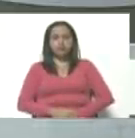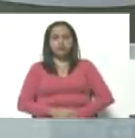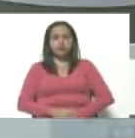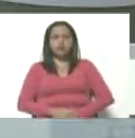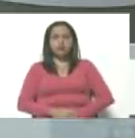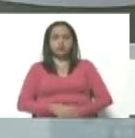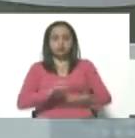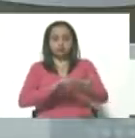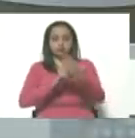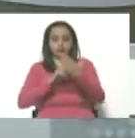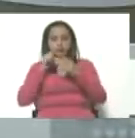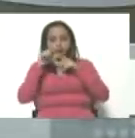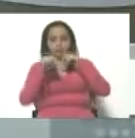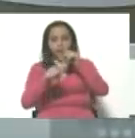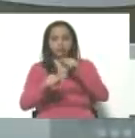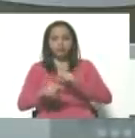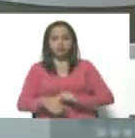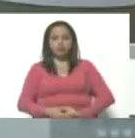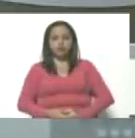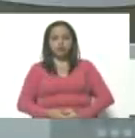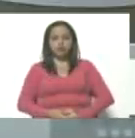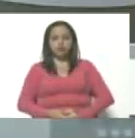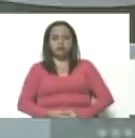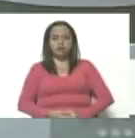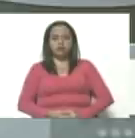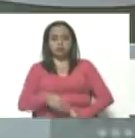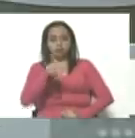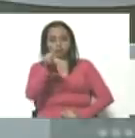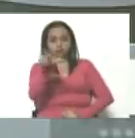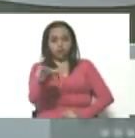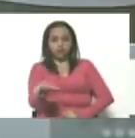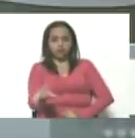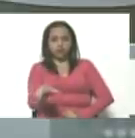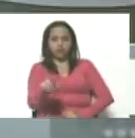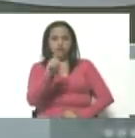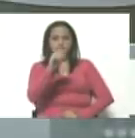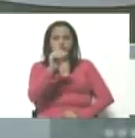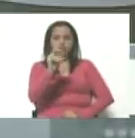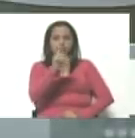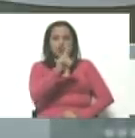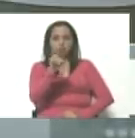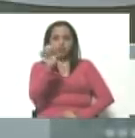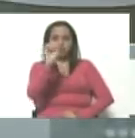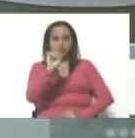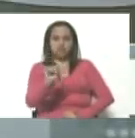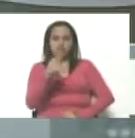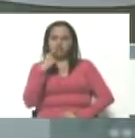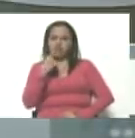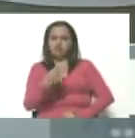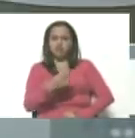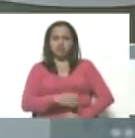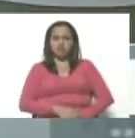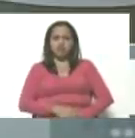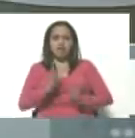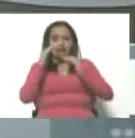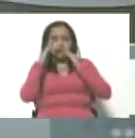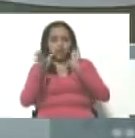Torres me pone aquí una denuncia donde le ponen a él, atención,